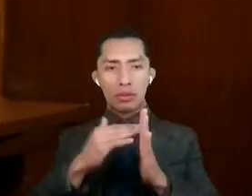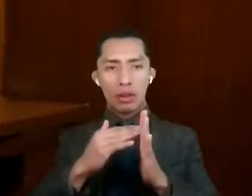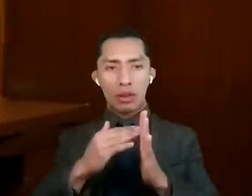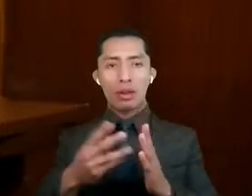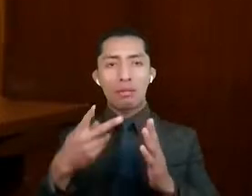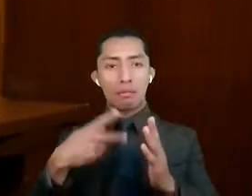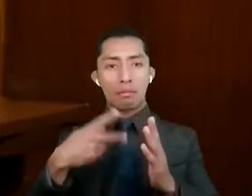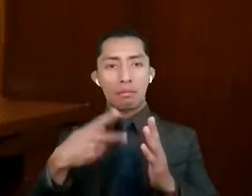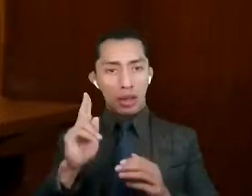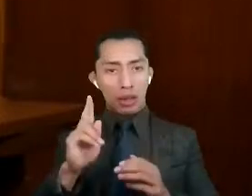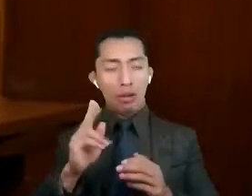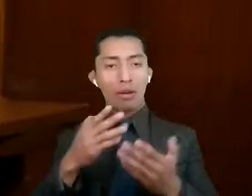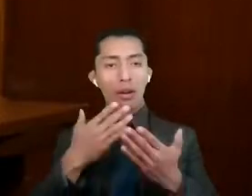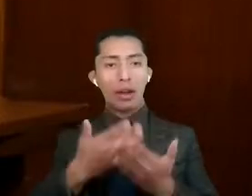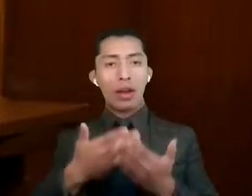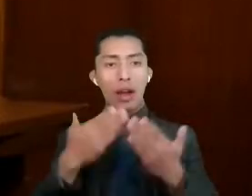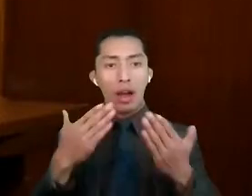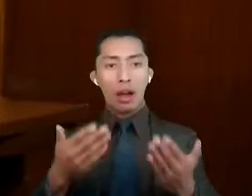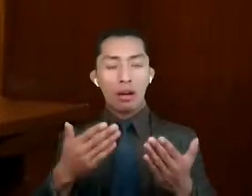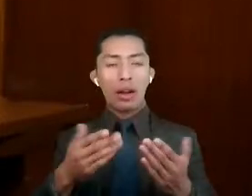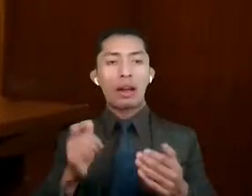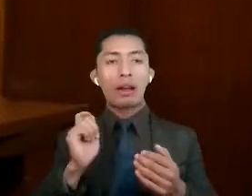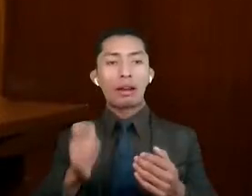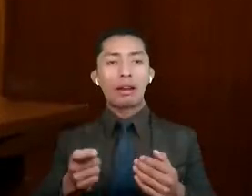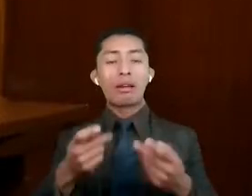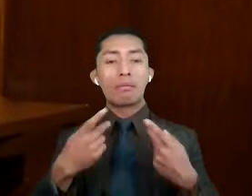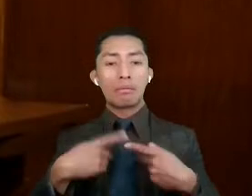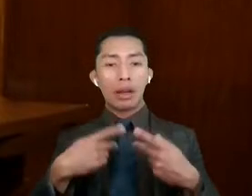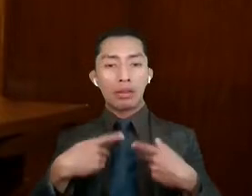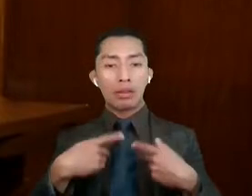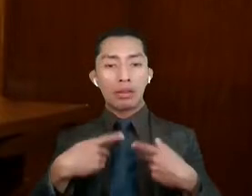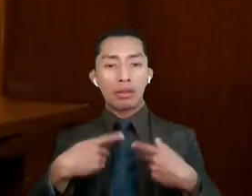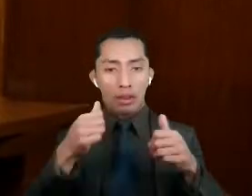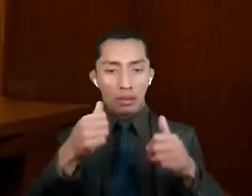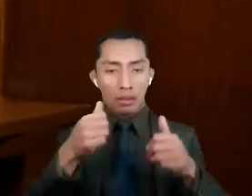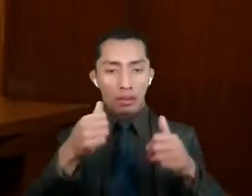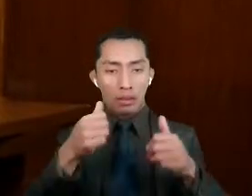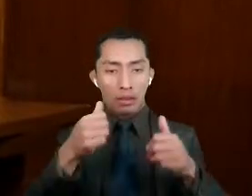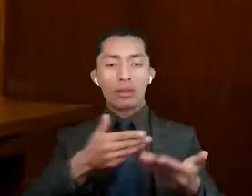embargo, actualmente solo se ha brindado atención a